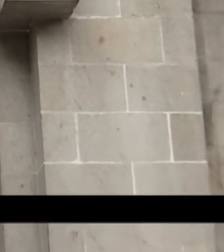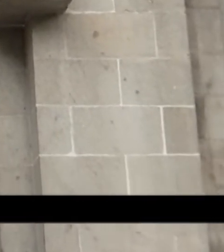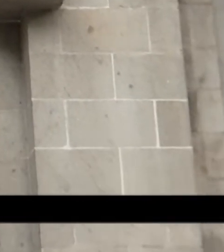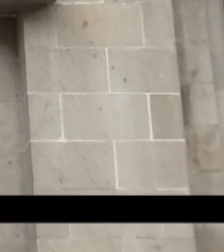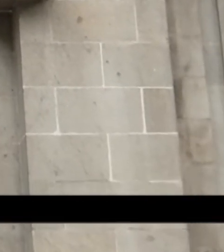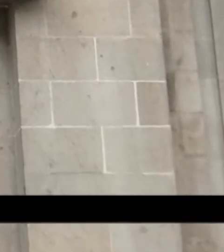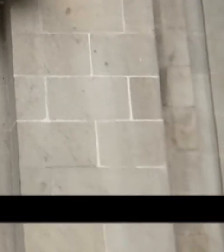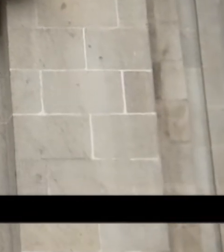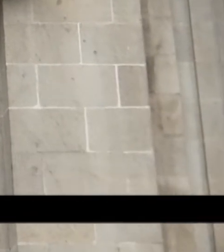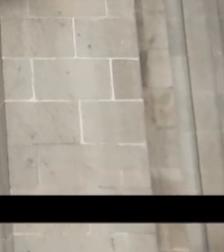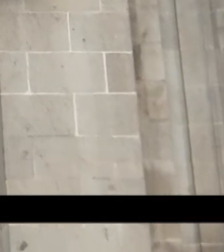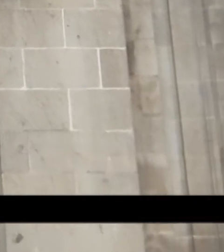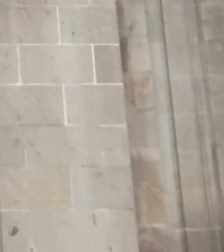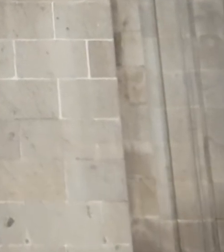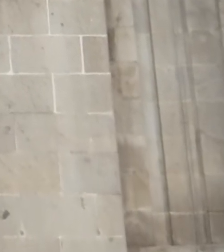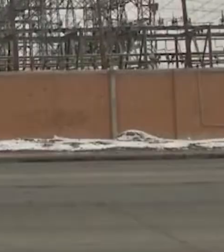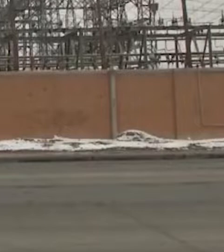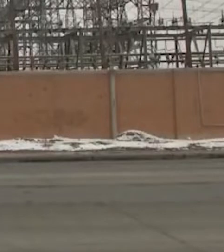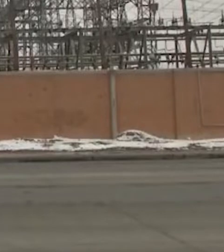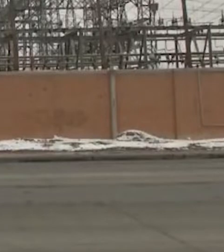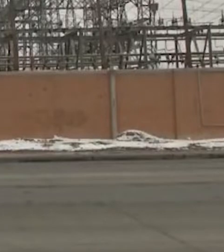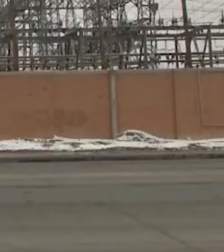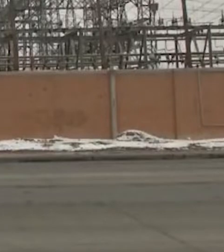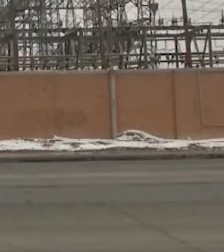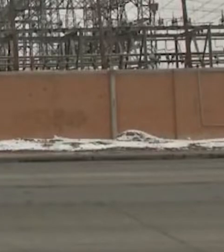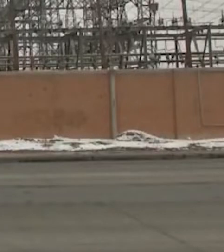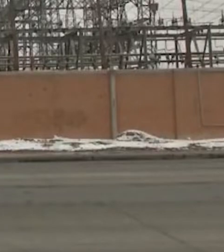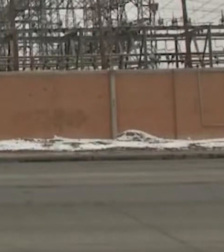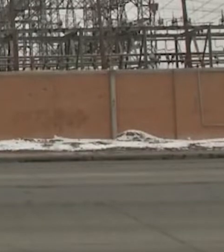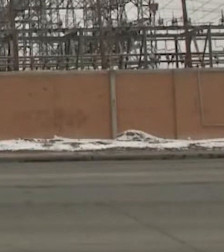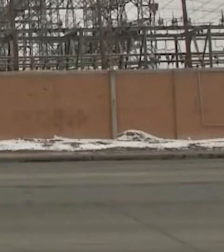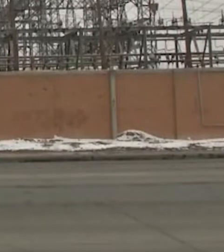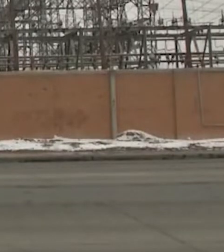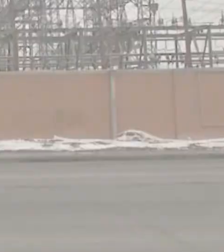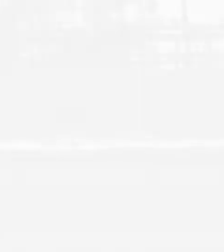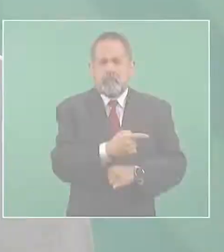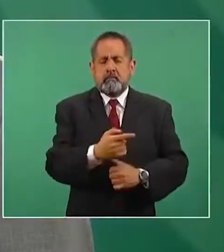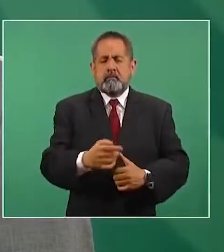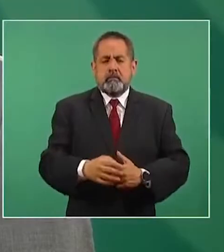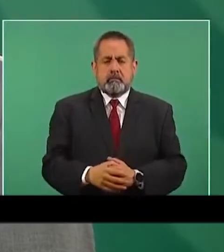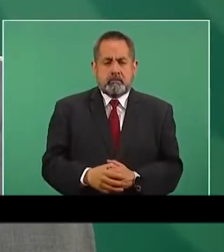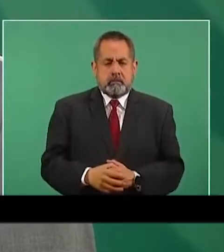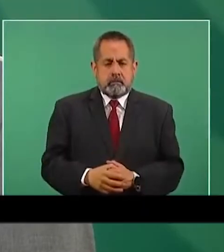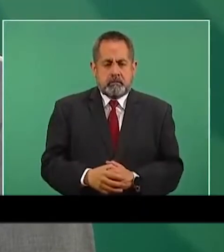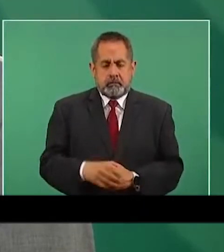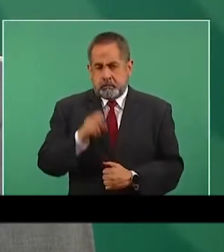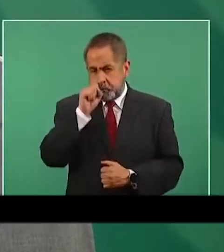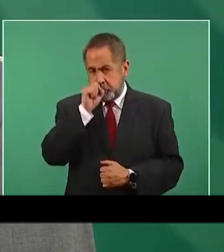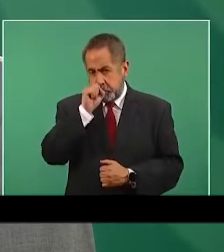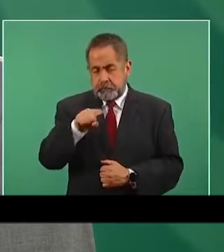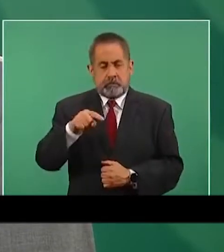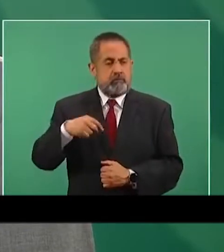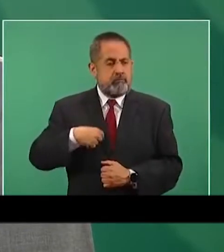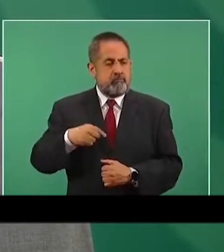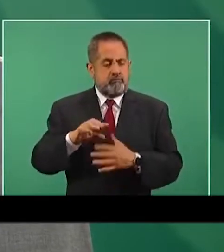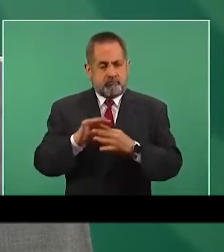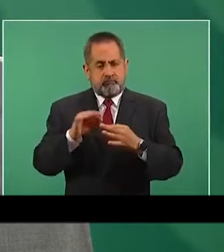investigar el proceder del juez que concedió amparo en contra de la ley de la industria eléctrica. No omito manifestarle